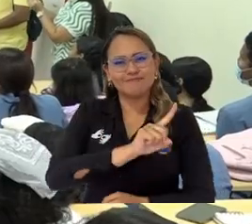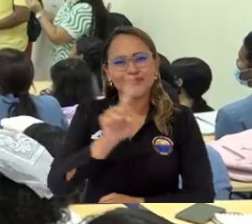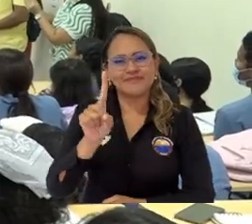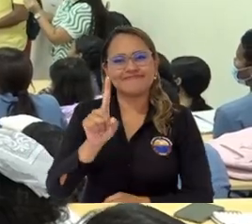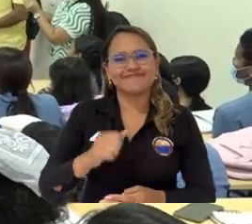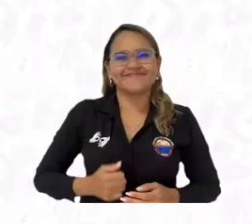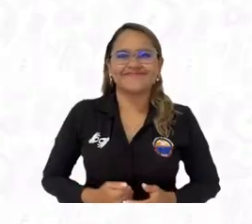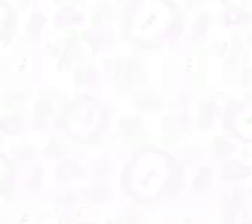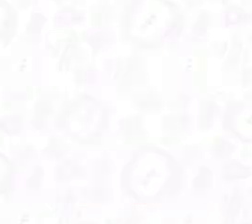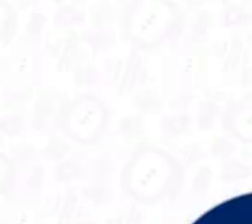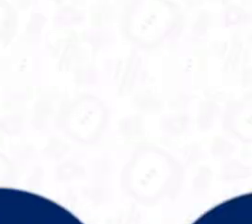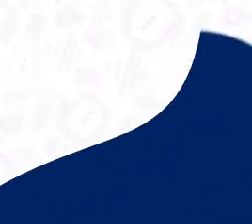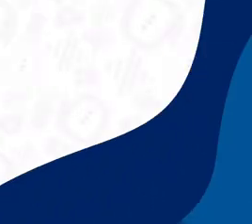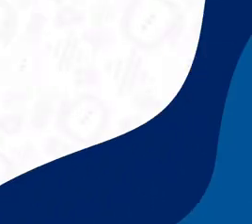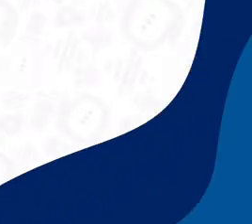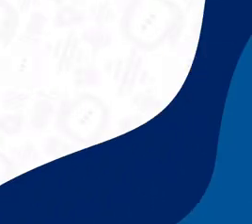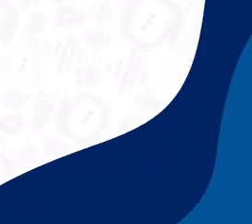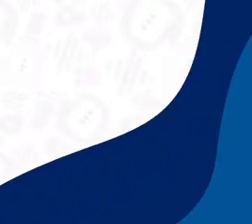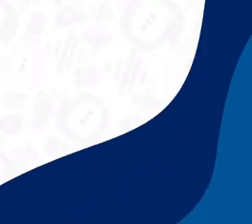de septiembre.